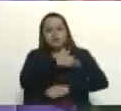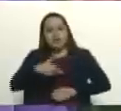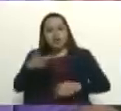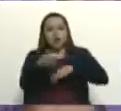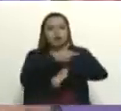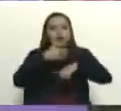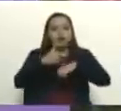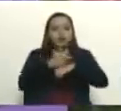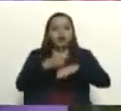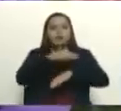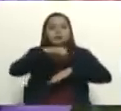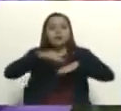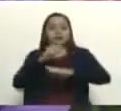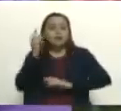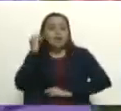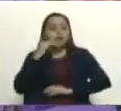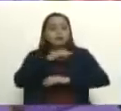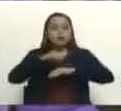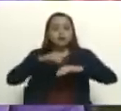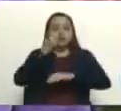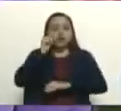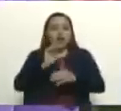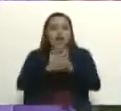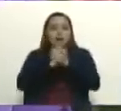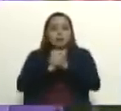ministras, amigos de Tibisay.